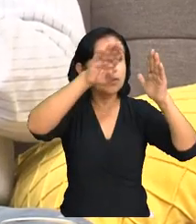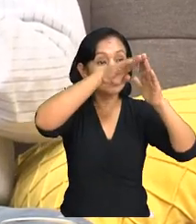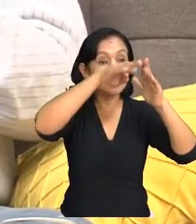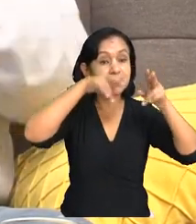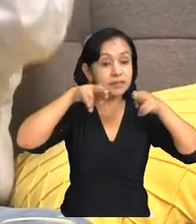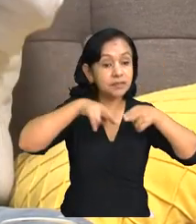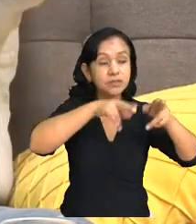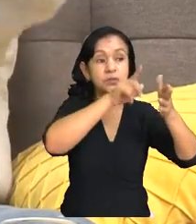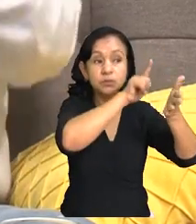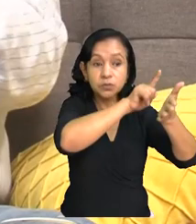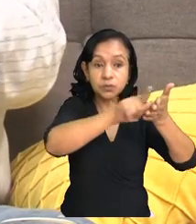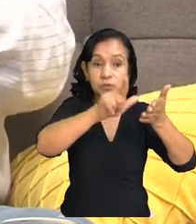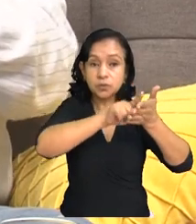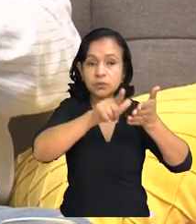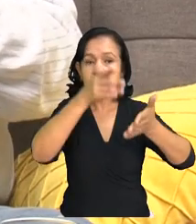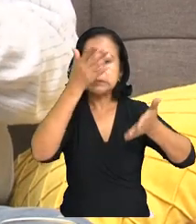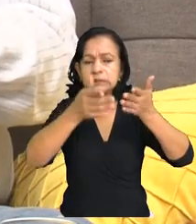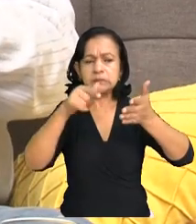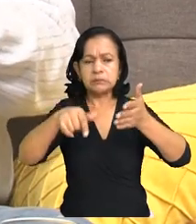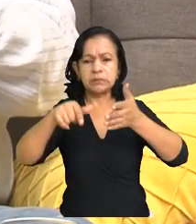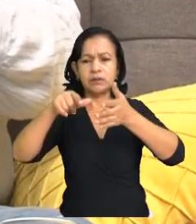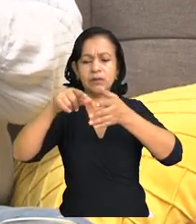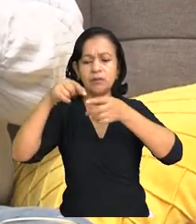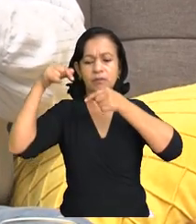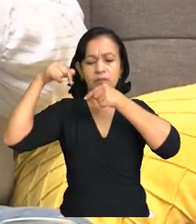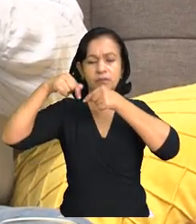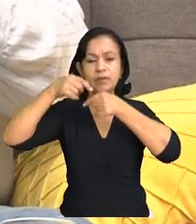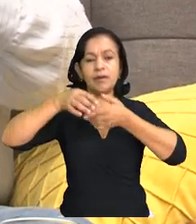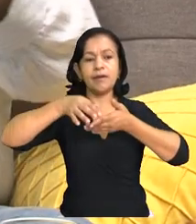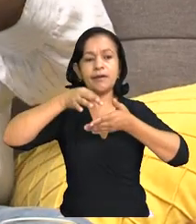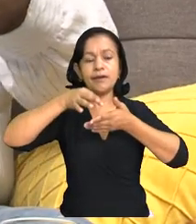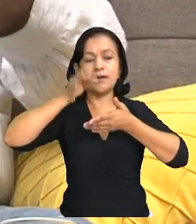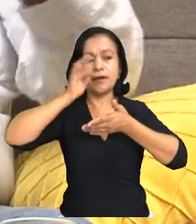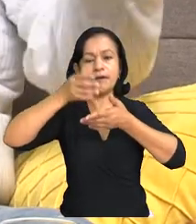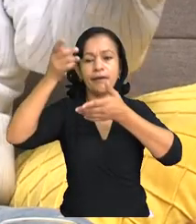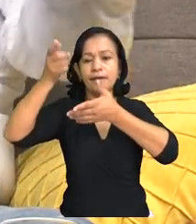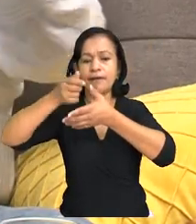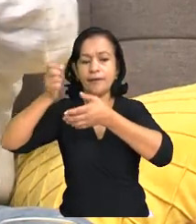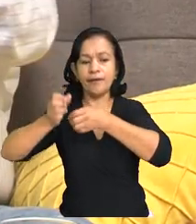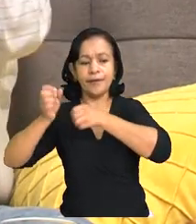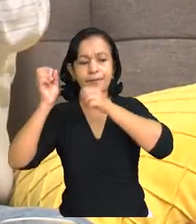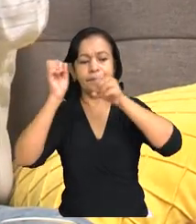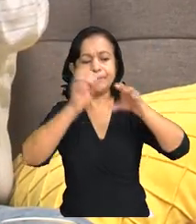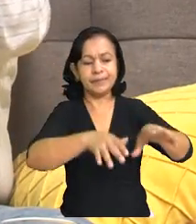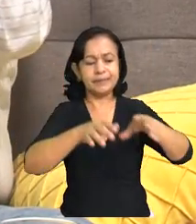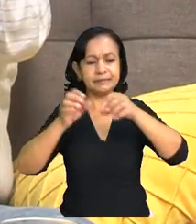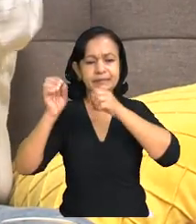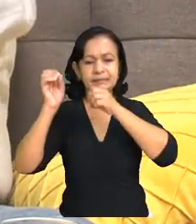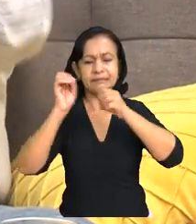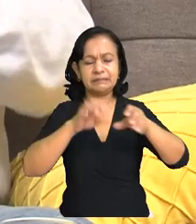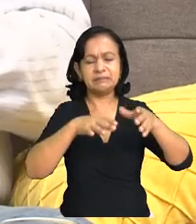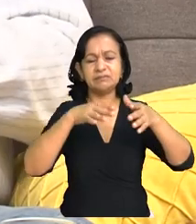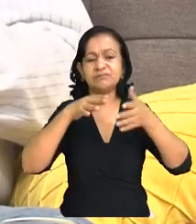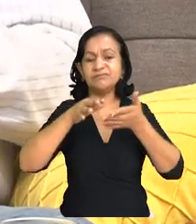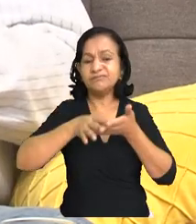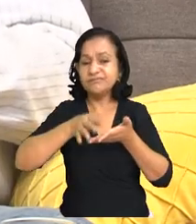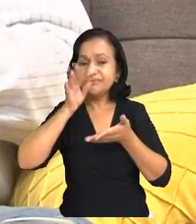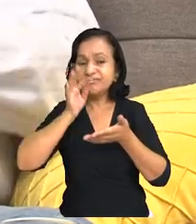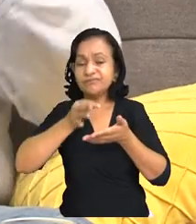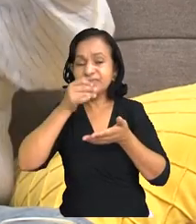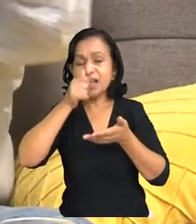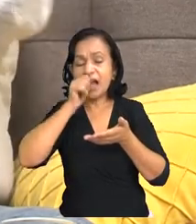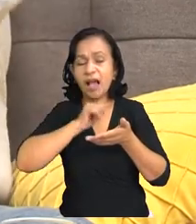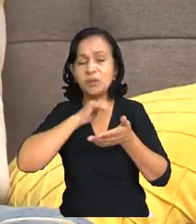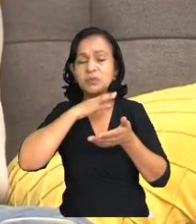repente aparecen contaminaciones. Por ejemplo, en la zona del café, fundamentalmente son por la contaminación del beneficiado húmedo,